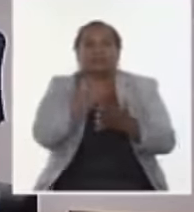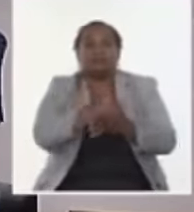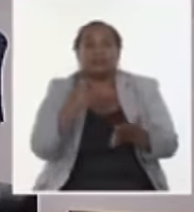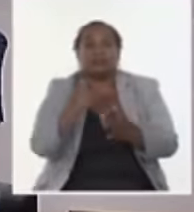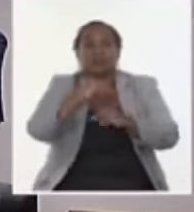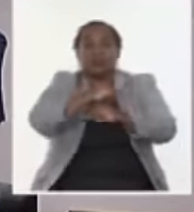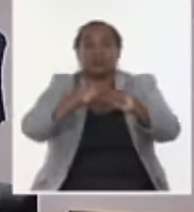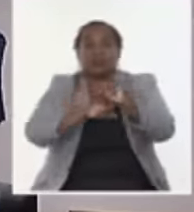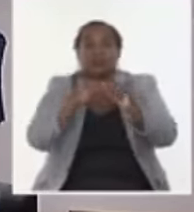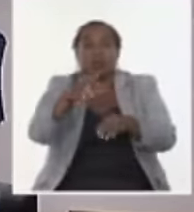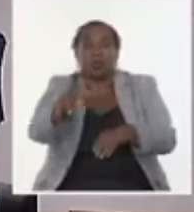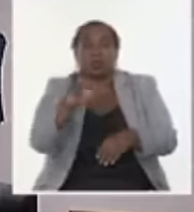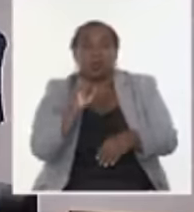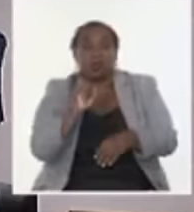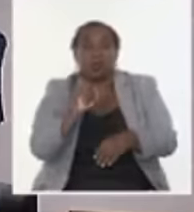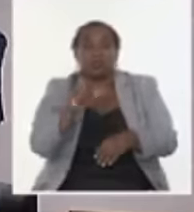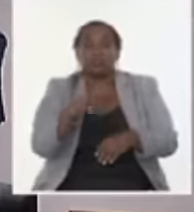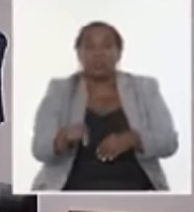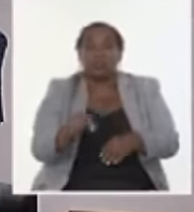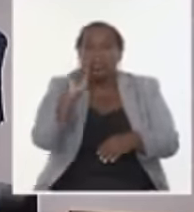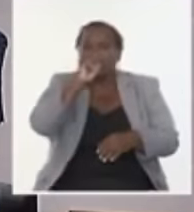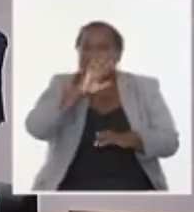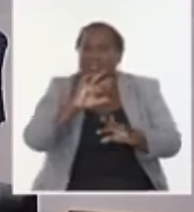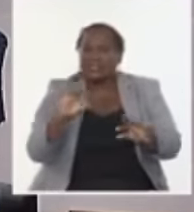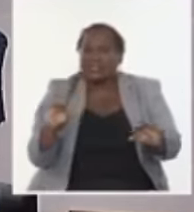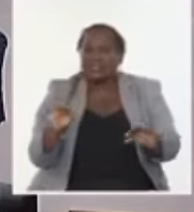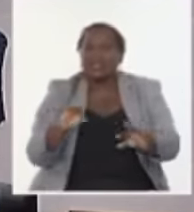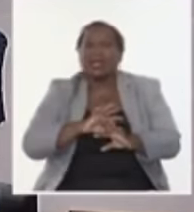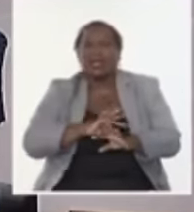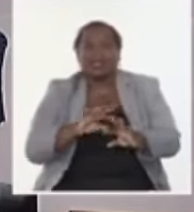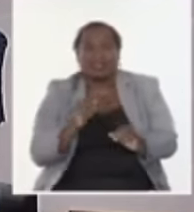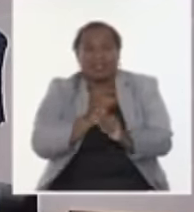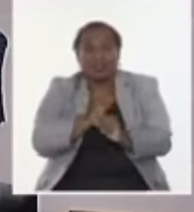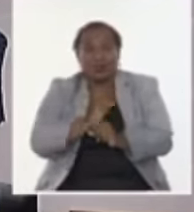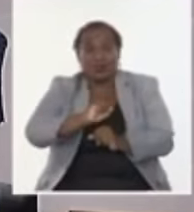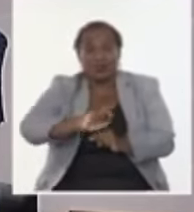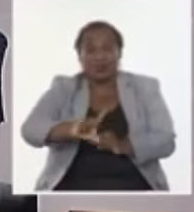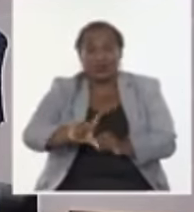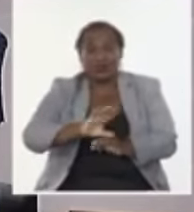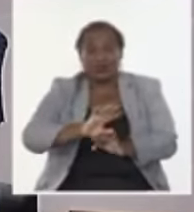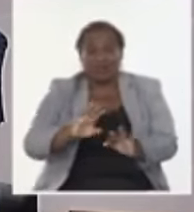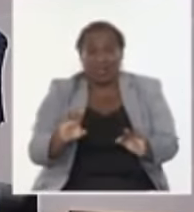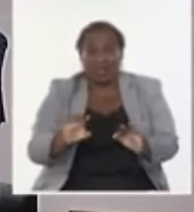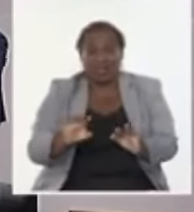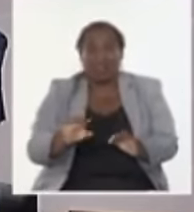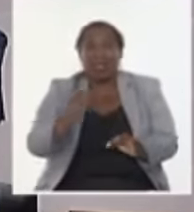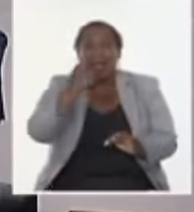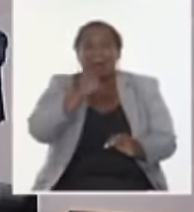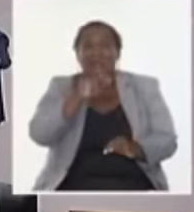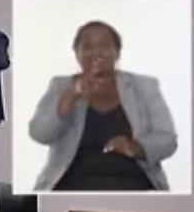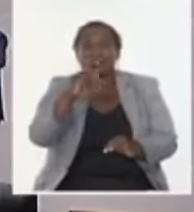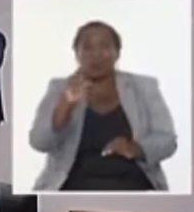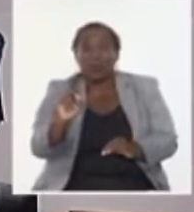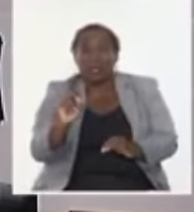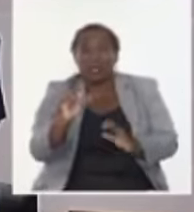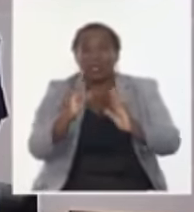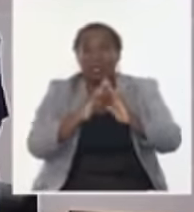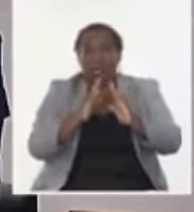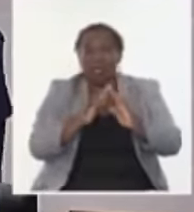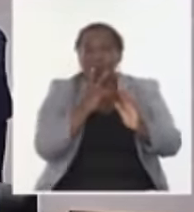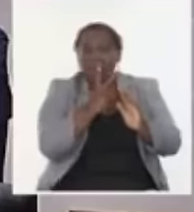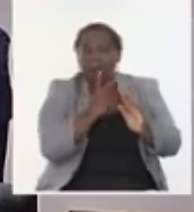estructura, se va completando hasta llegar que un trabajador social no tenga más de 120 hogares para que pueda